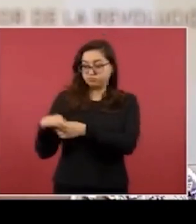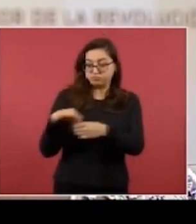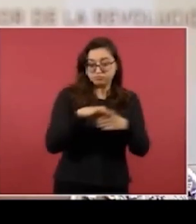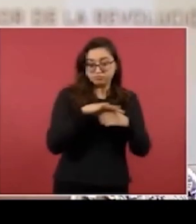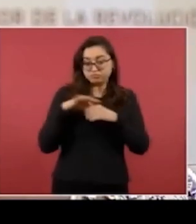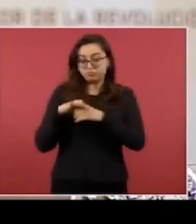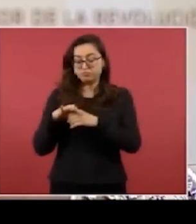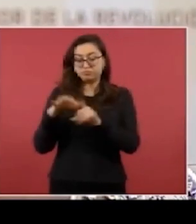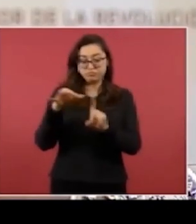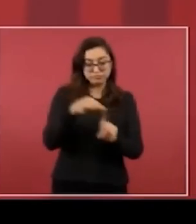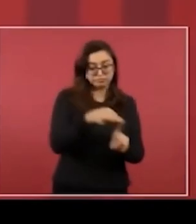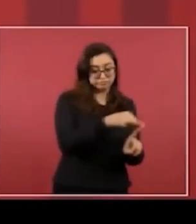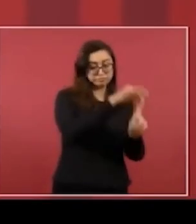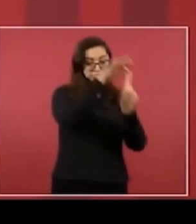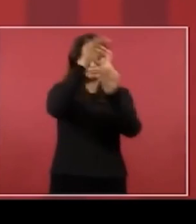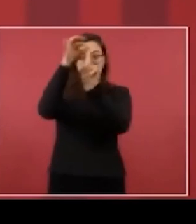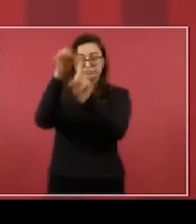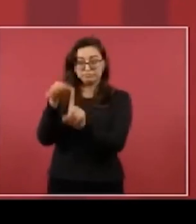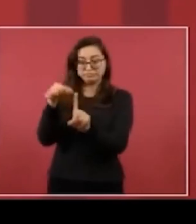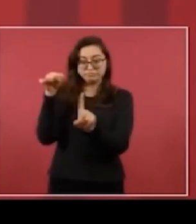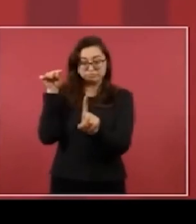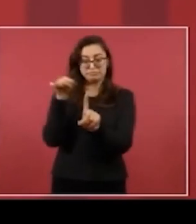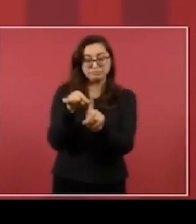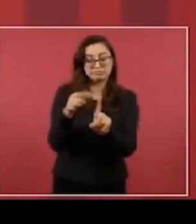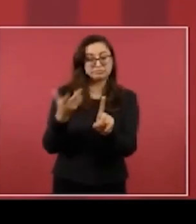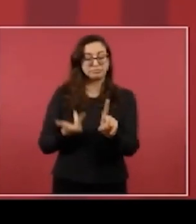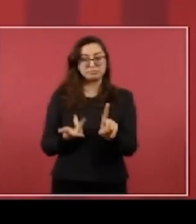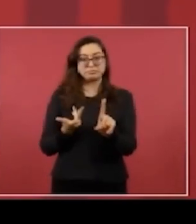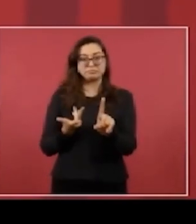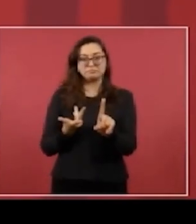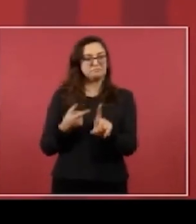sobre todo los que viven en la sierra,